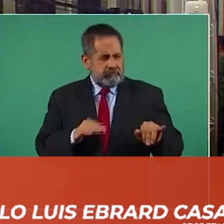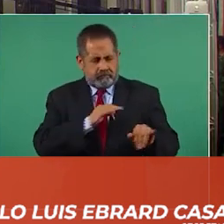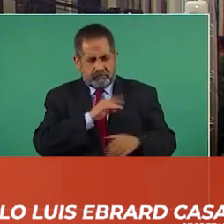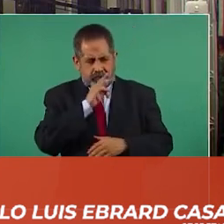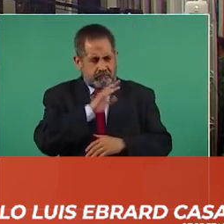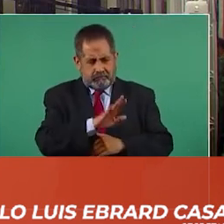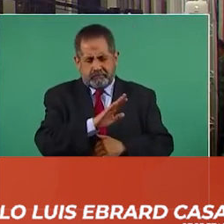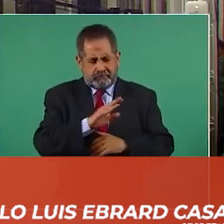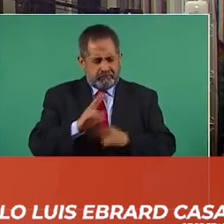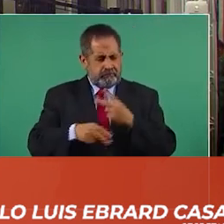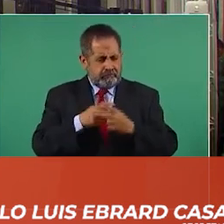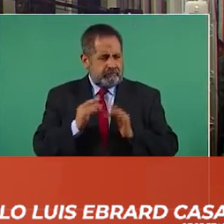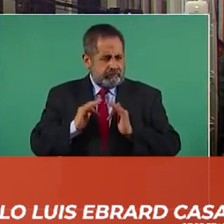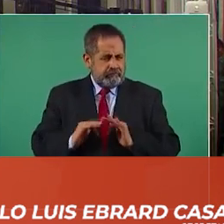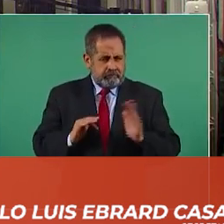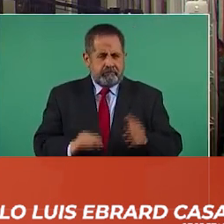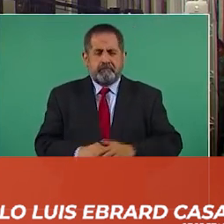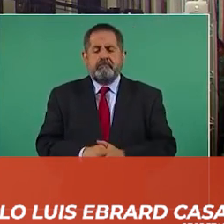Y